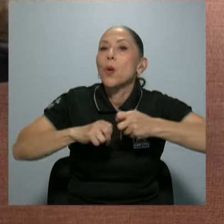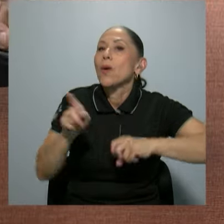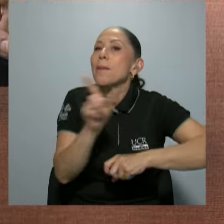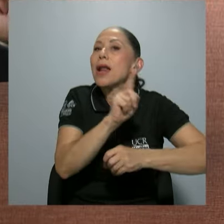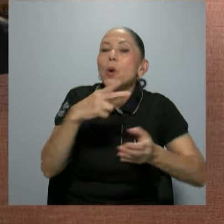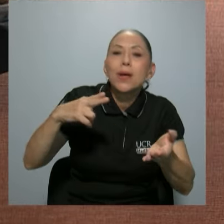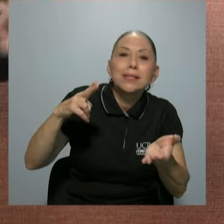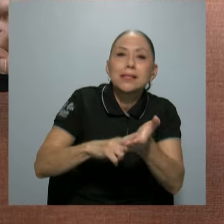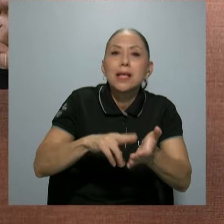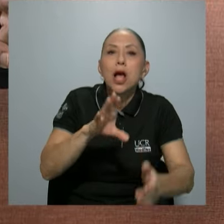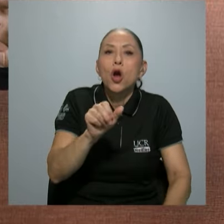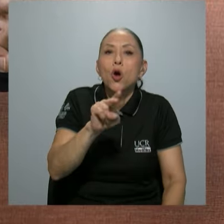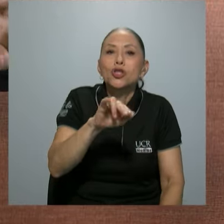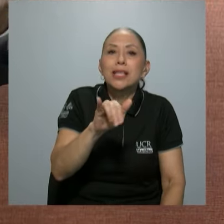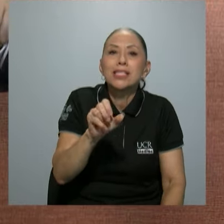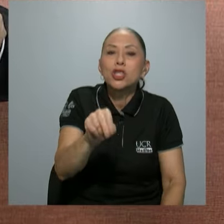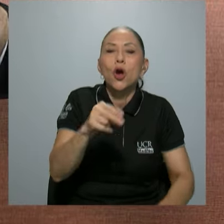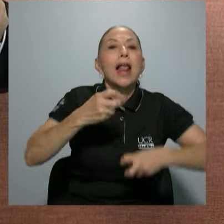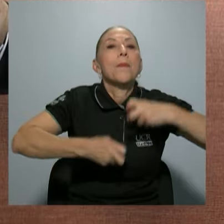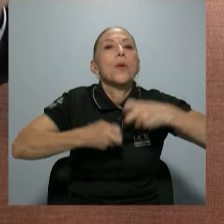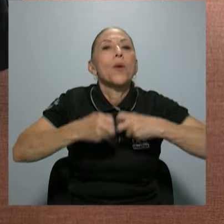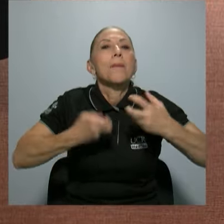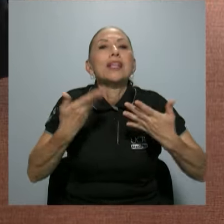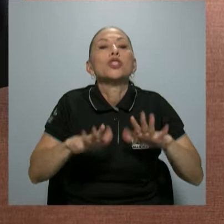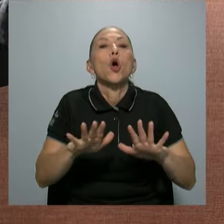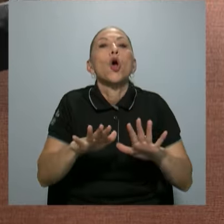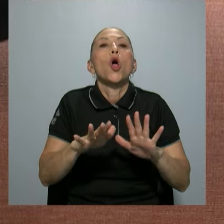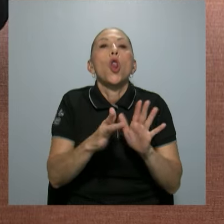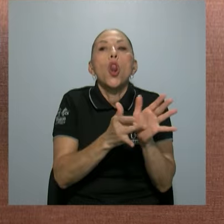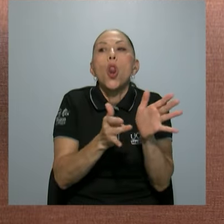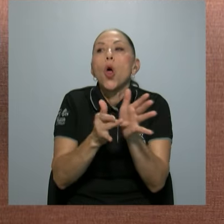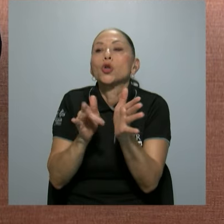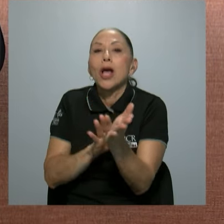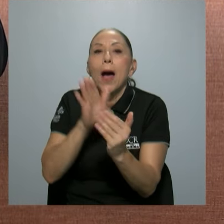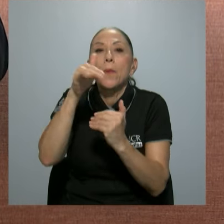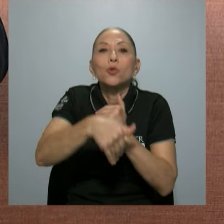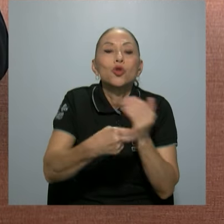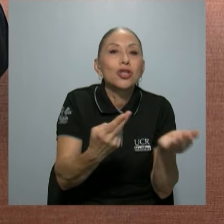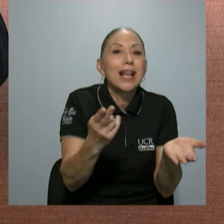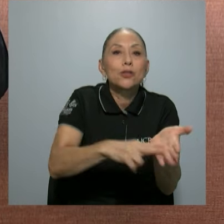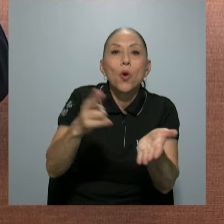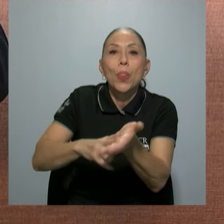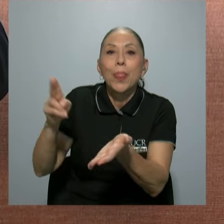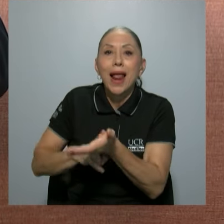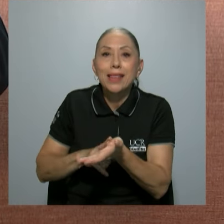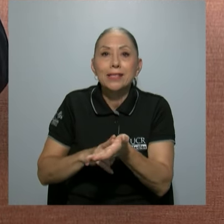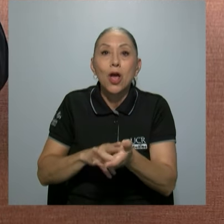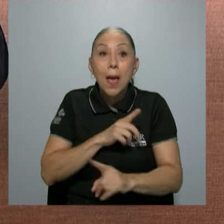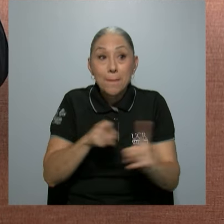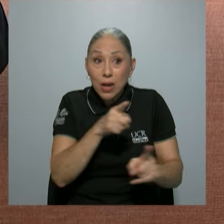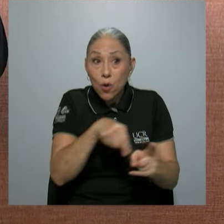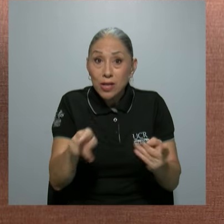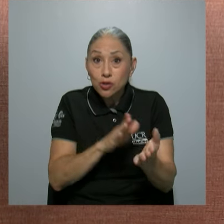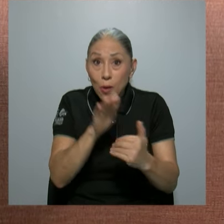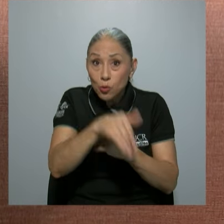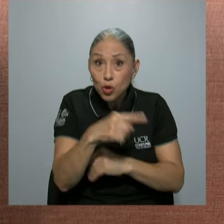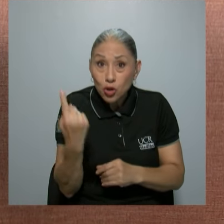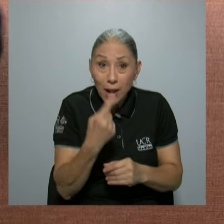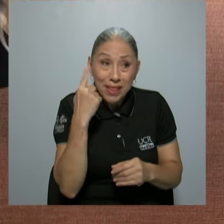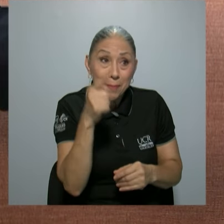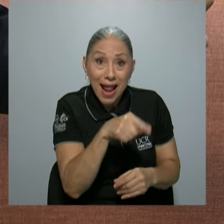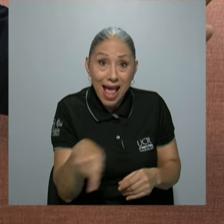son los abusos en las contrataciones de obra pública que existen. Pero esos abusos, Laura, no solo se dan en concesión, esos abusos